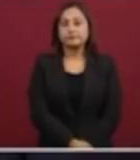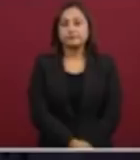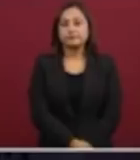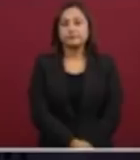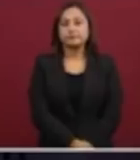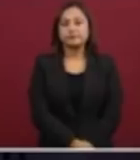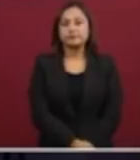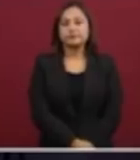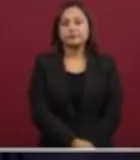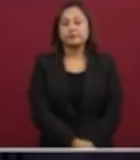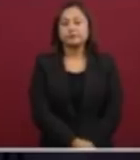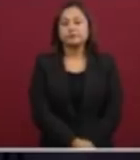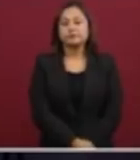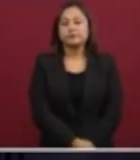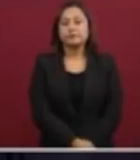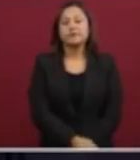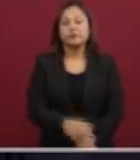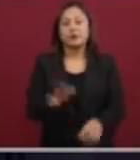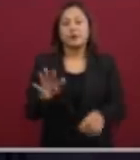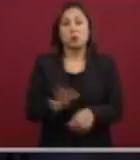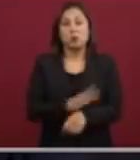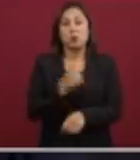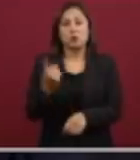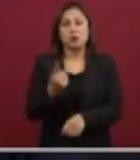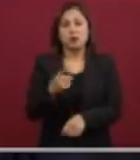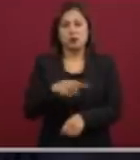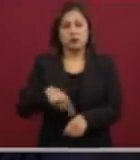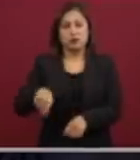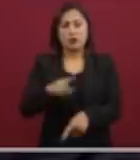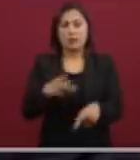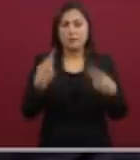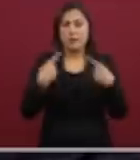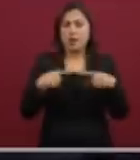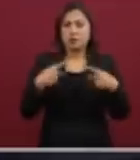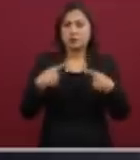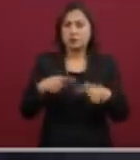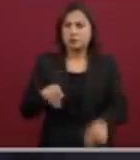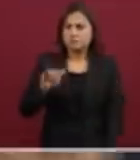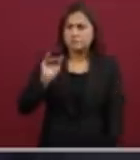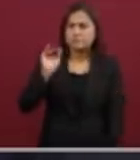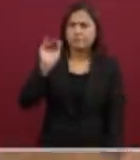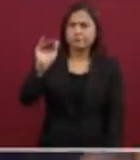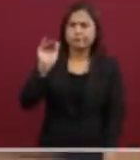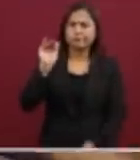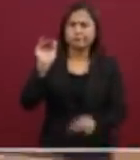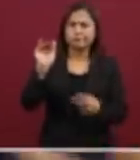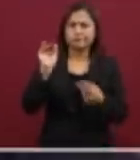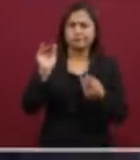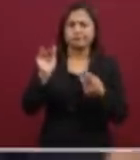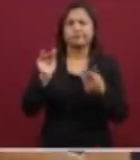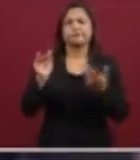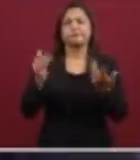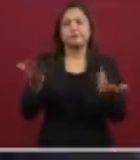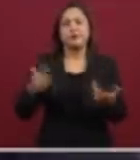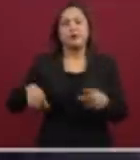se los están demandando los ciudadanos y además